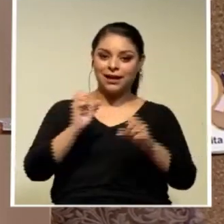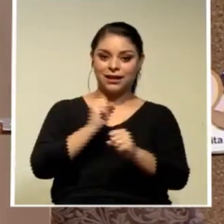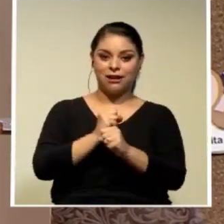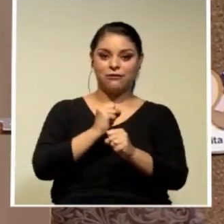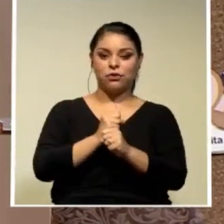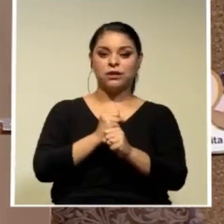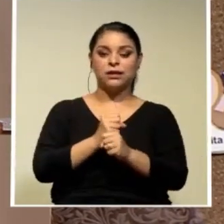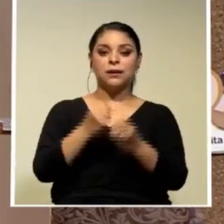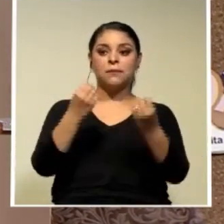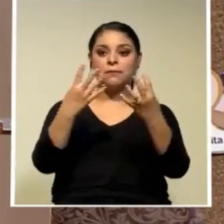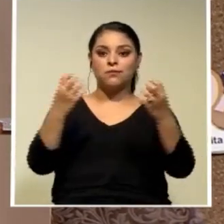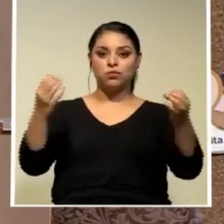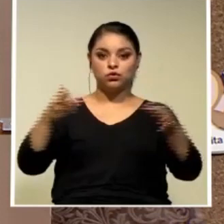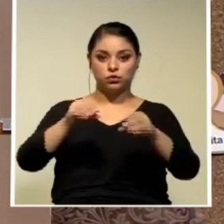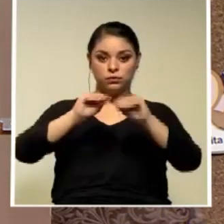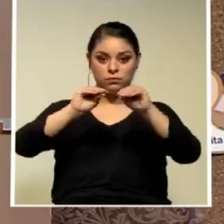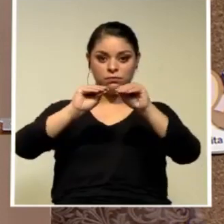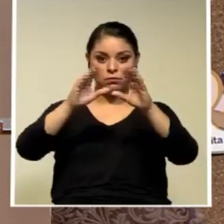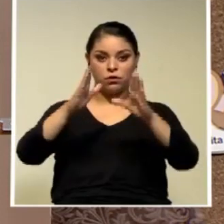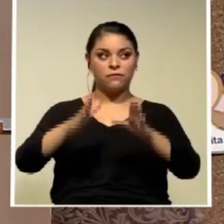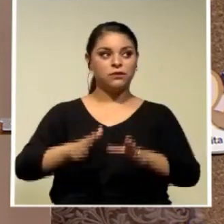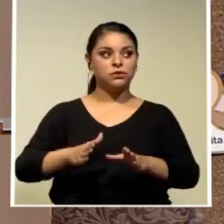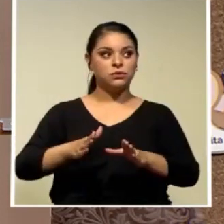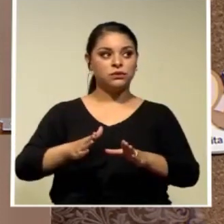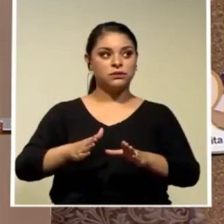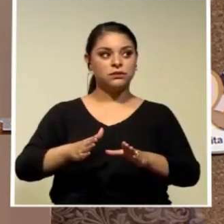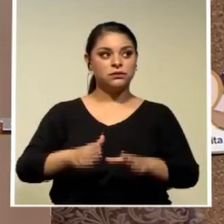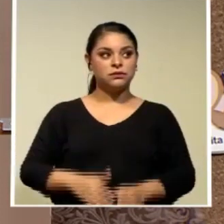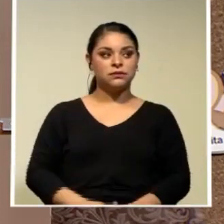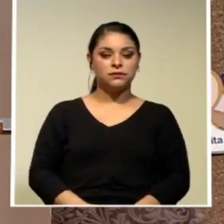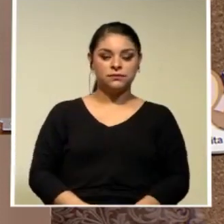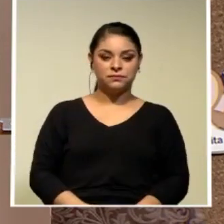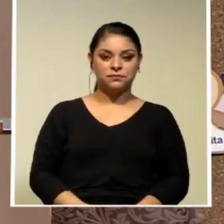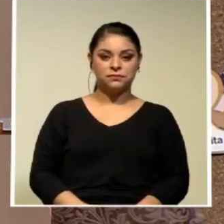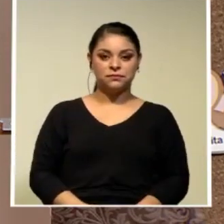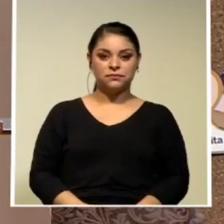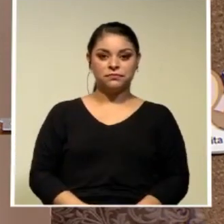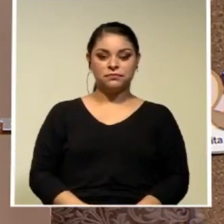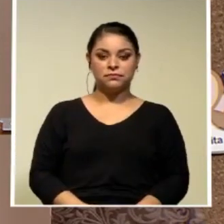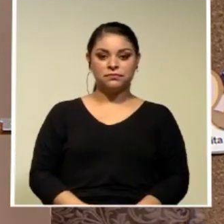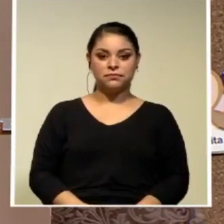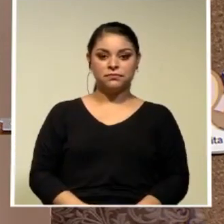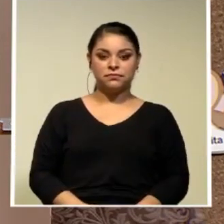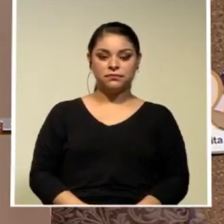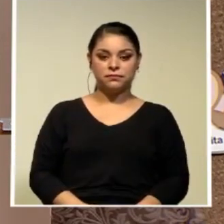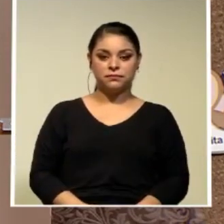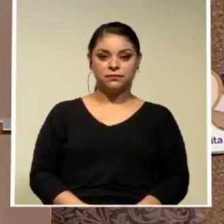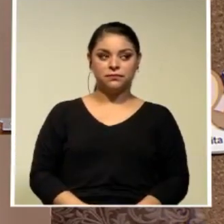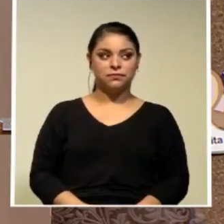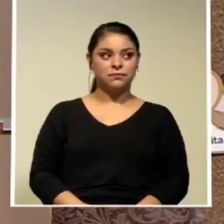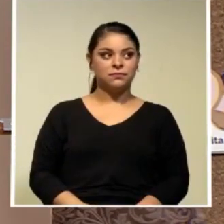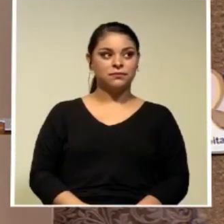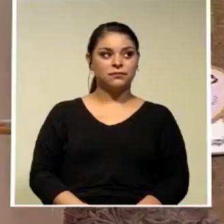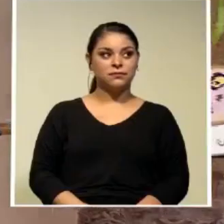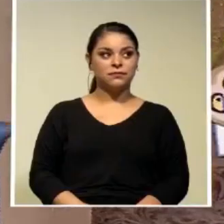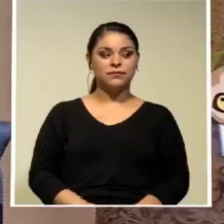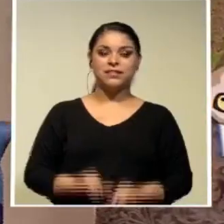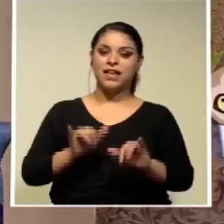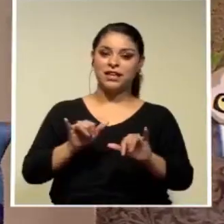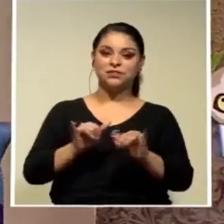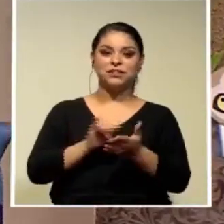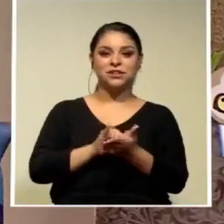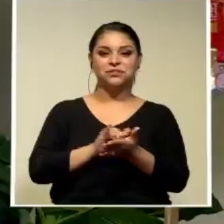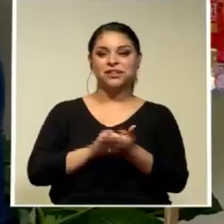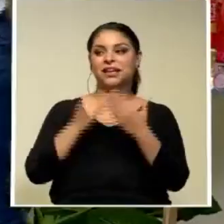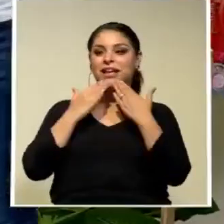muchas docentes. Ay, es que tengo un escándalo aquí, perdón. Ya, eso era. Que bendiga nuestra